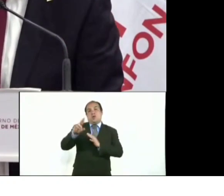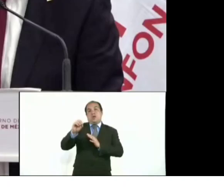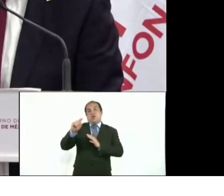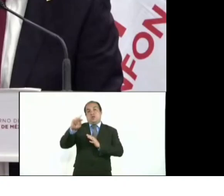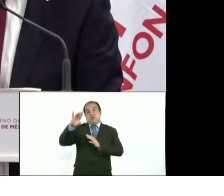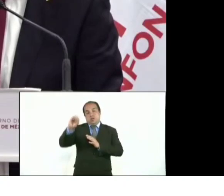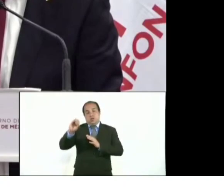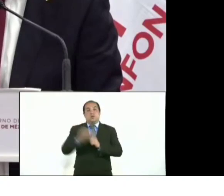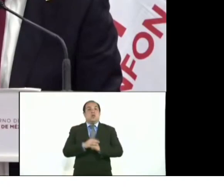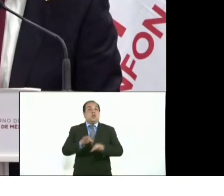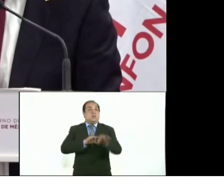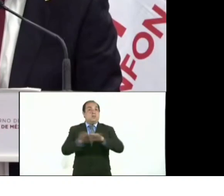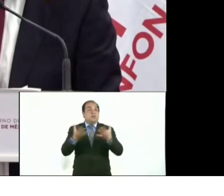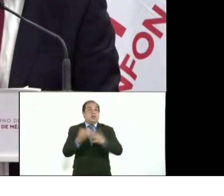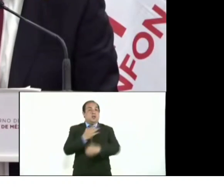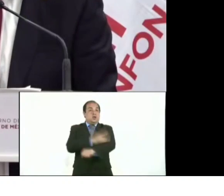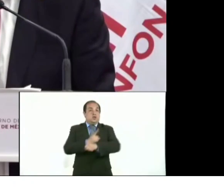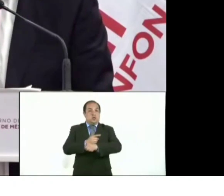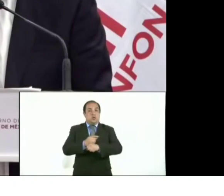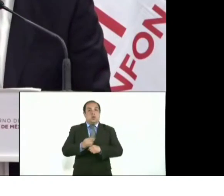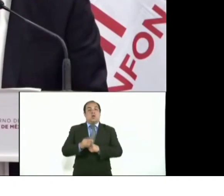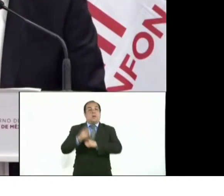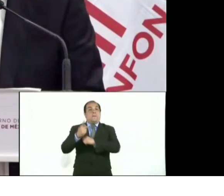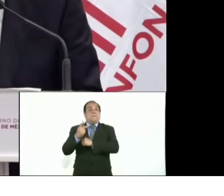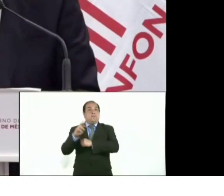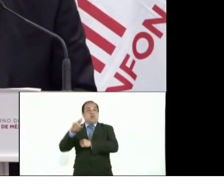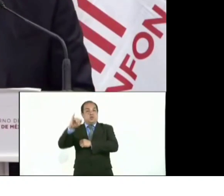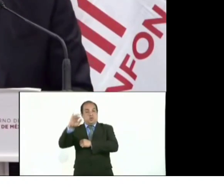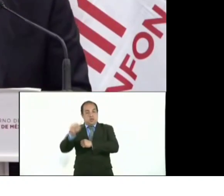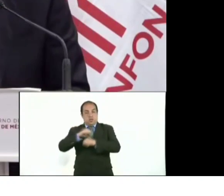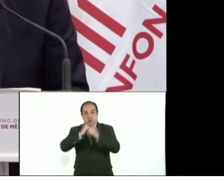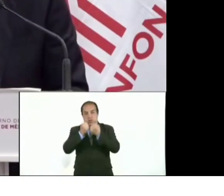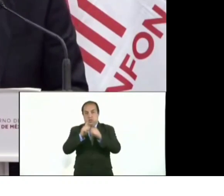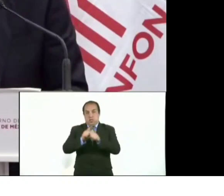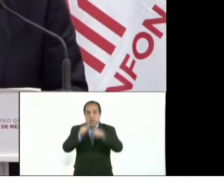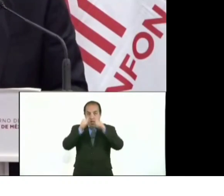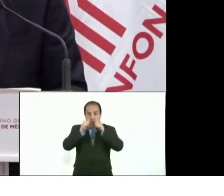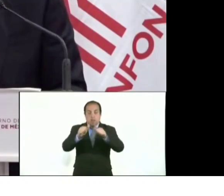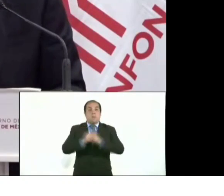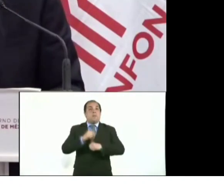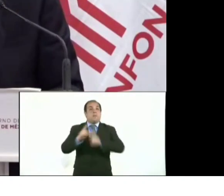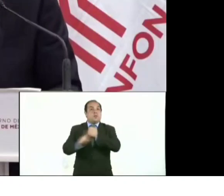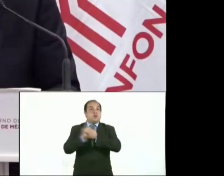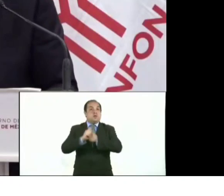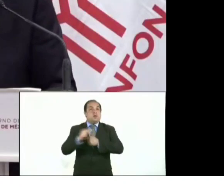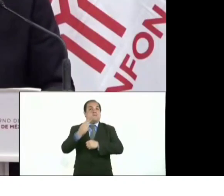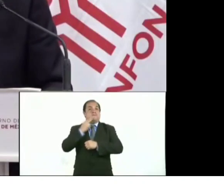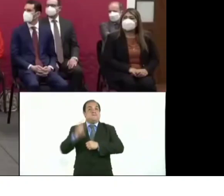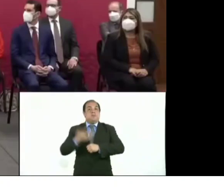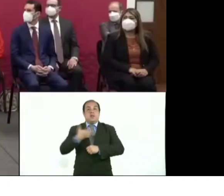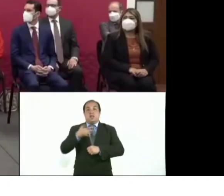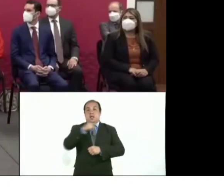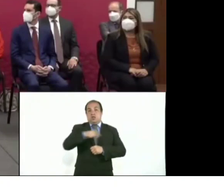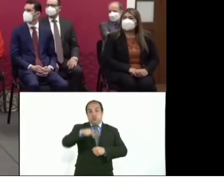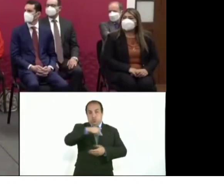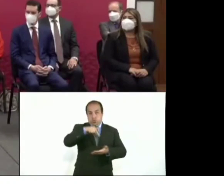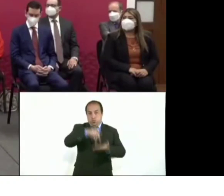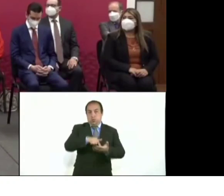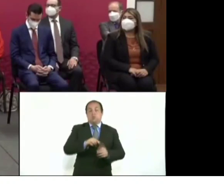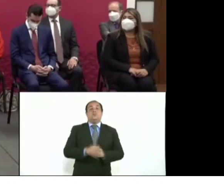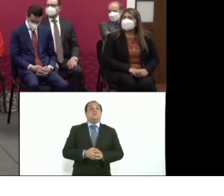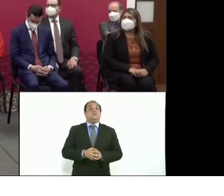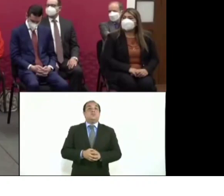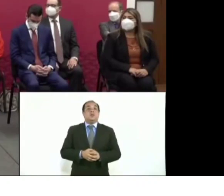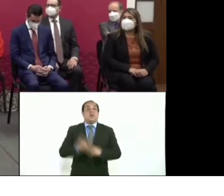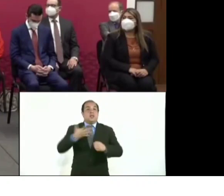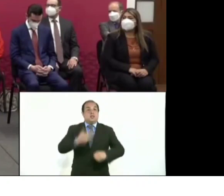en coordinación con la Procuraduría Social y se atenderán problemas urgentes que tengan estas unidades. Dar seguridad patrimonial a